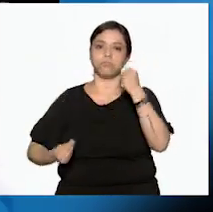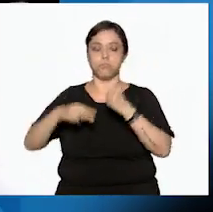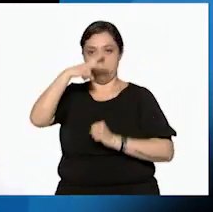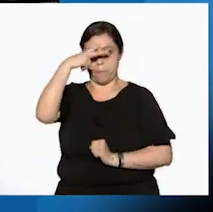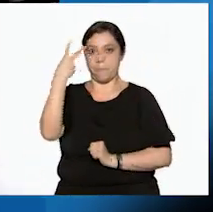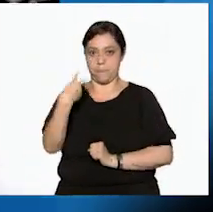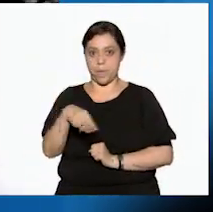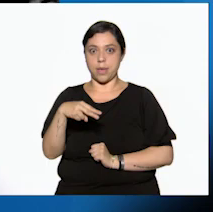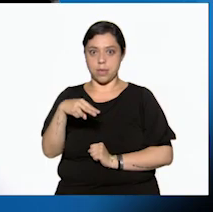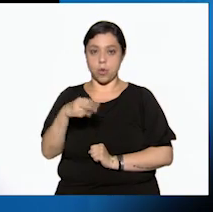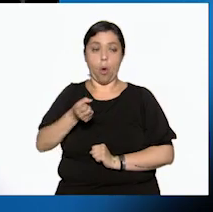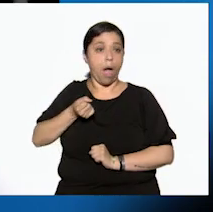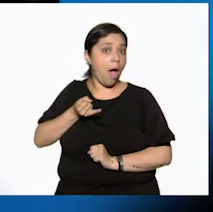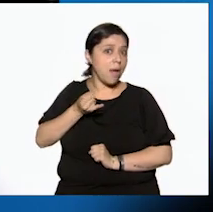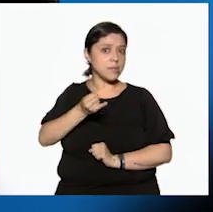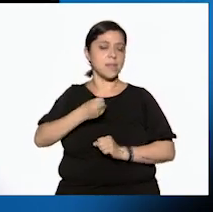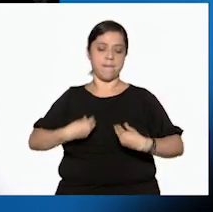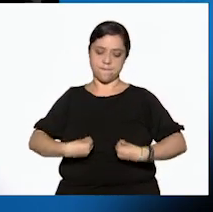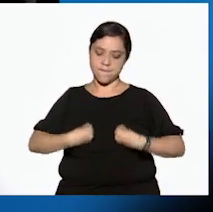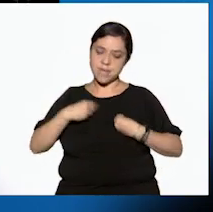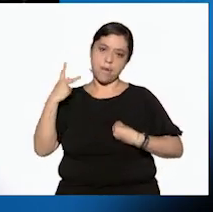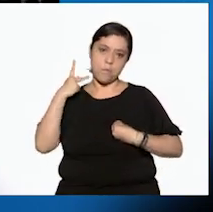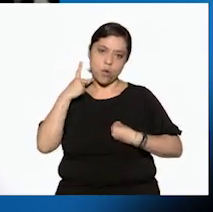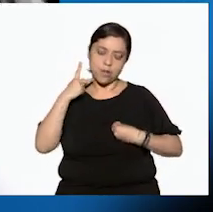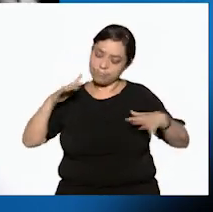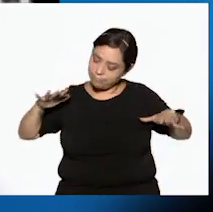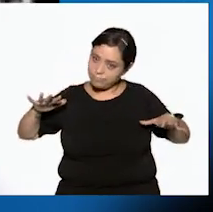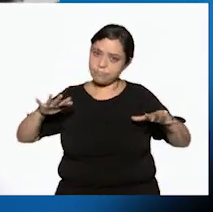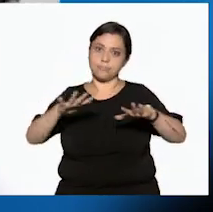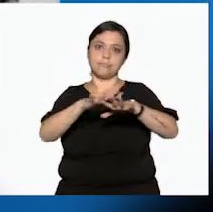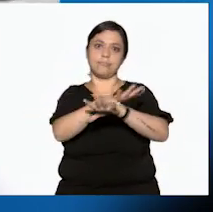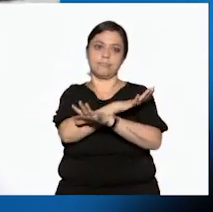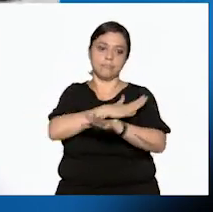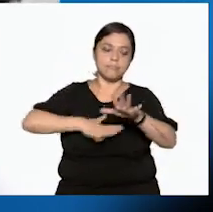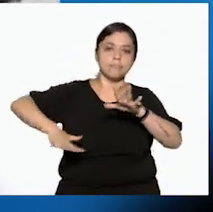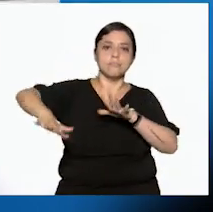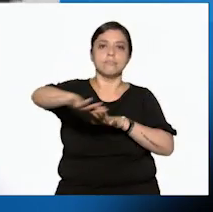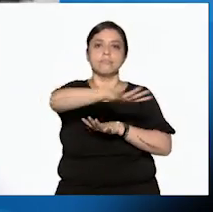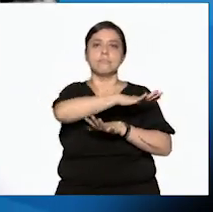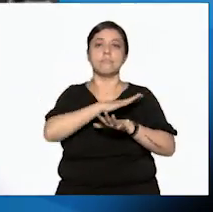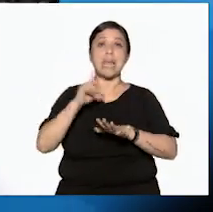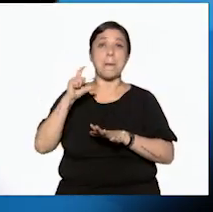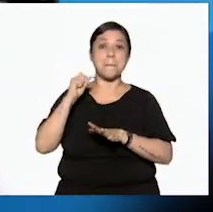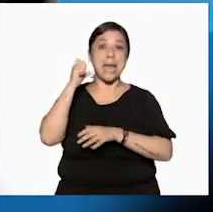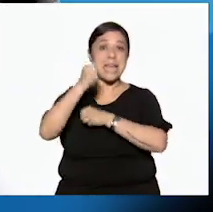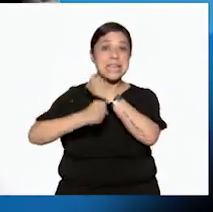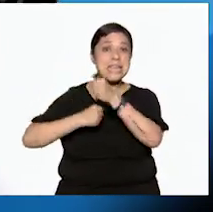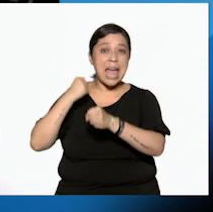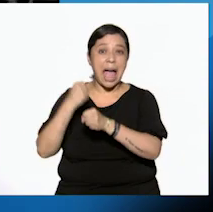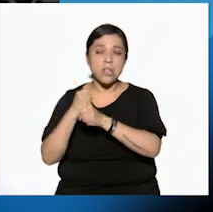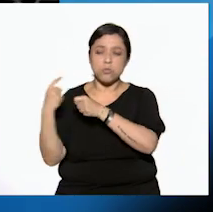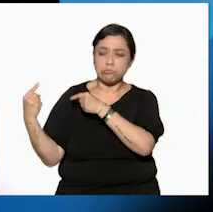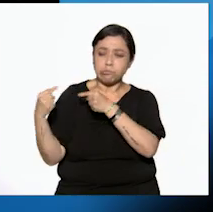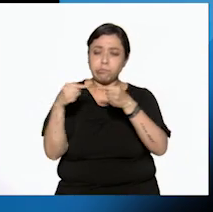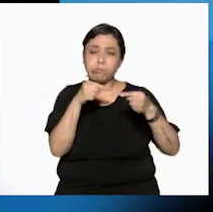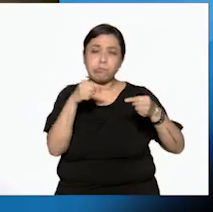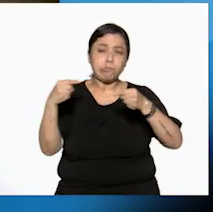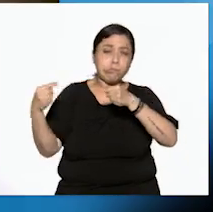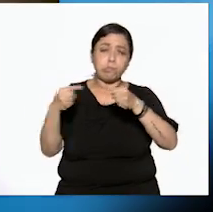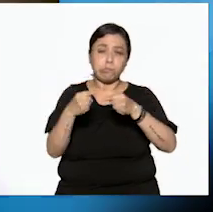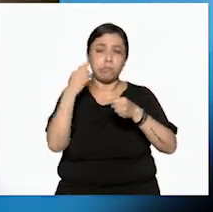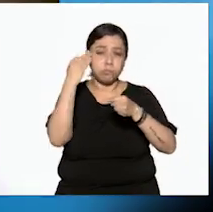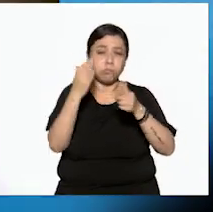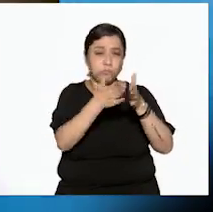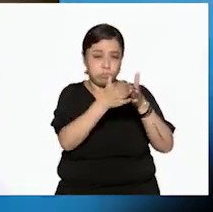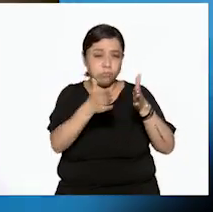Así, comenzó una nueva vida política para el país, marcada por casi 20 años de conflictos armados.